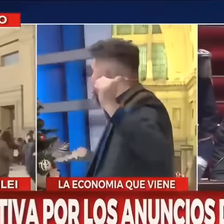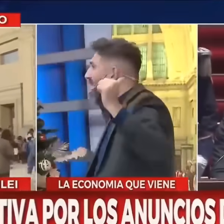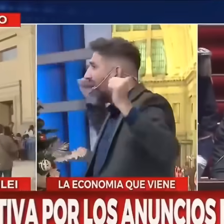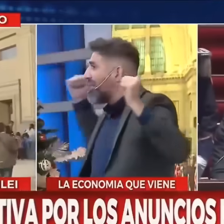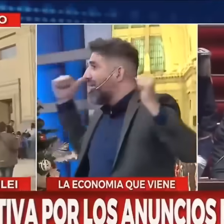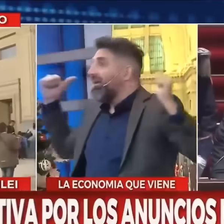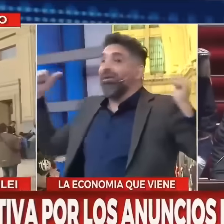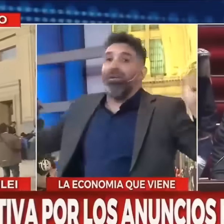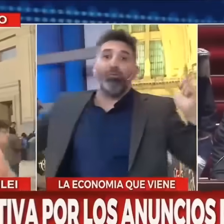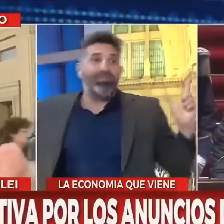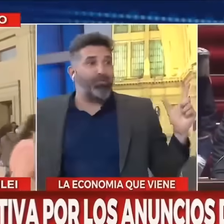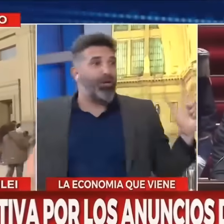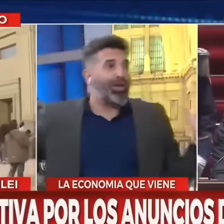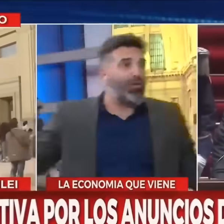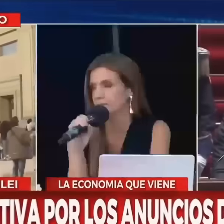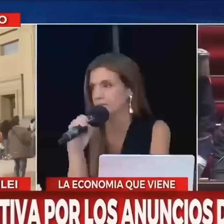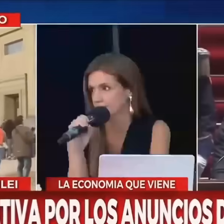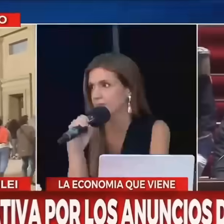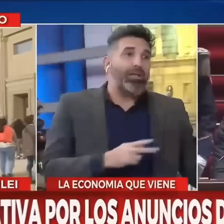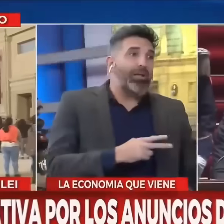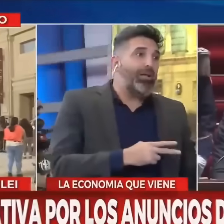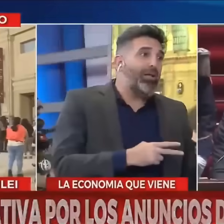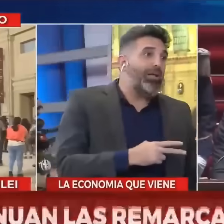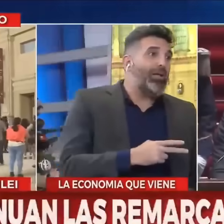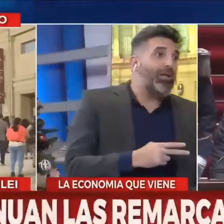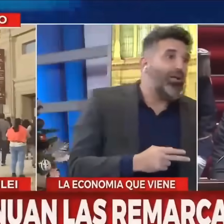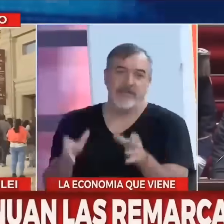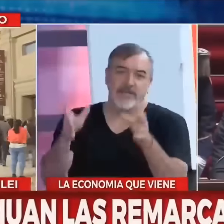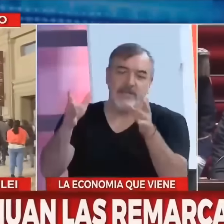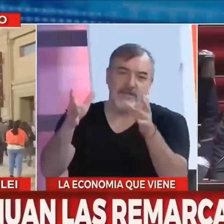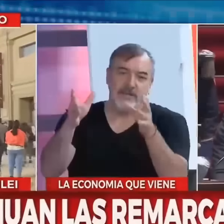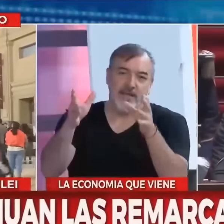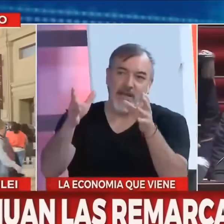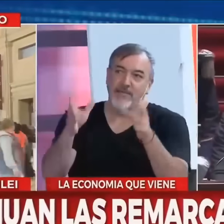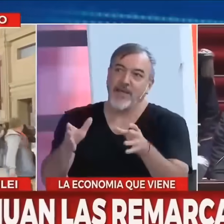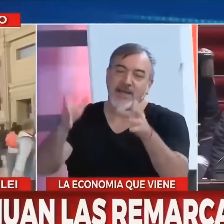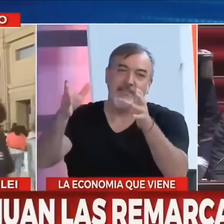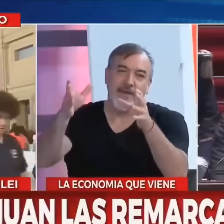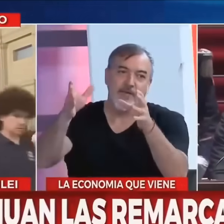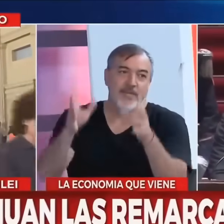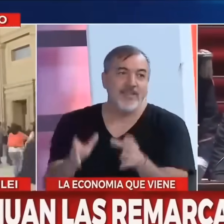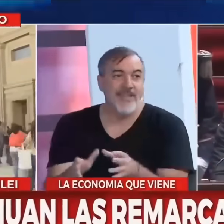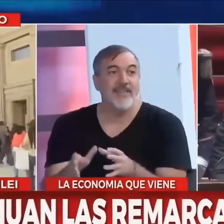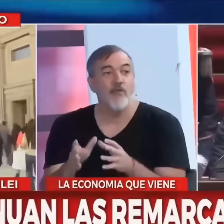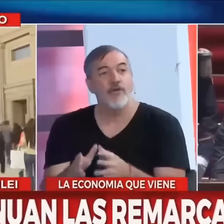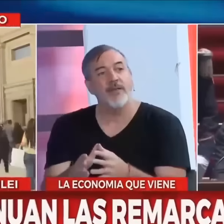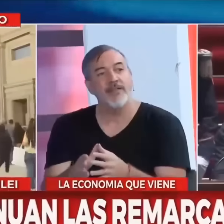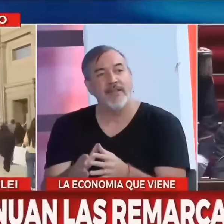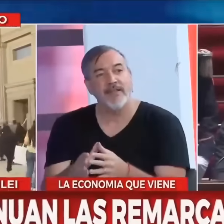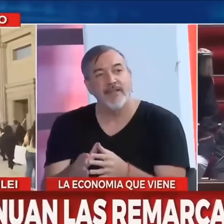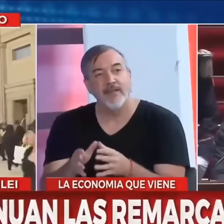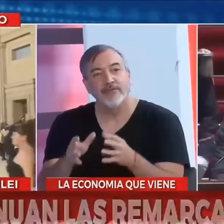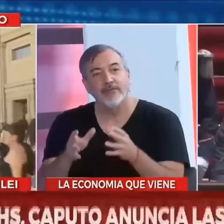la provincia de Buenos Aires y en los municipios que ganaron el vasero presidencial salió a decir que había el empleo militante